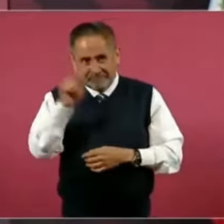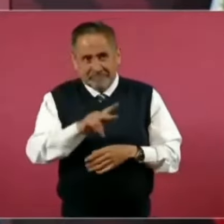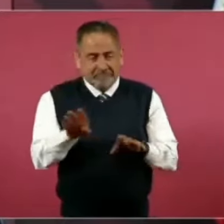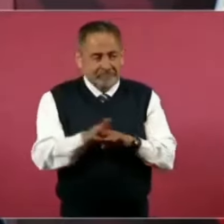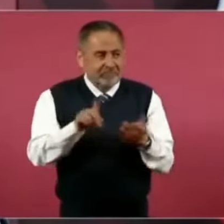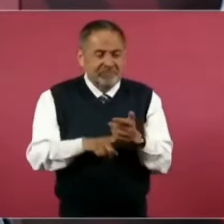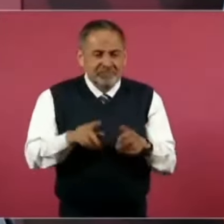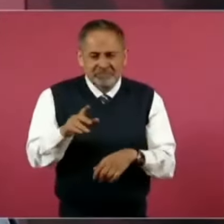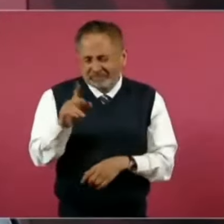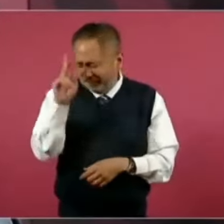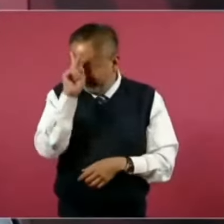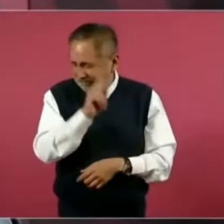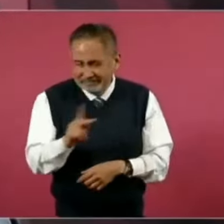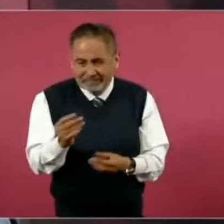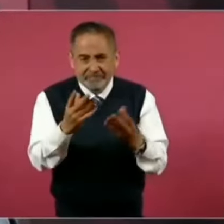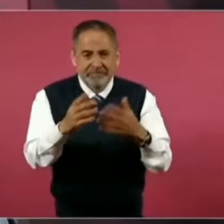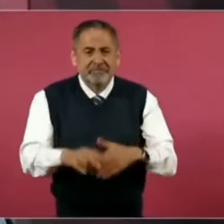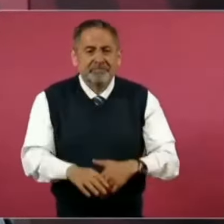hay comparación,